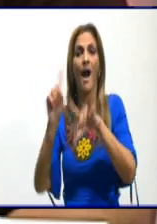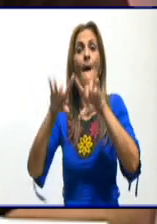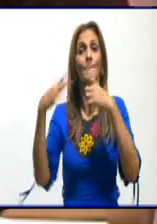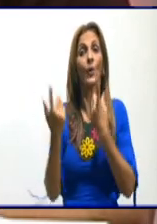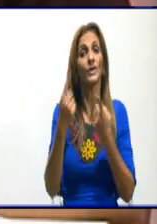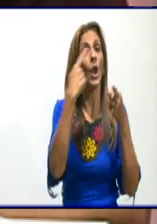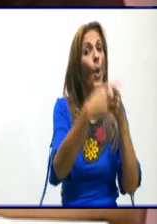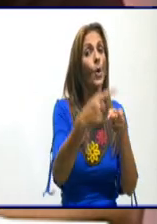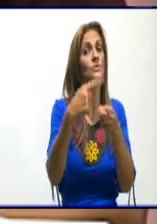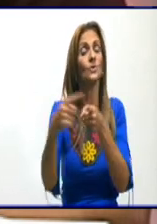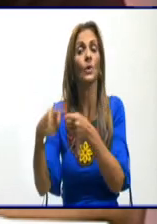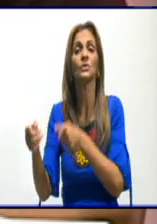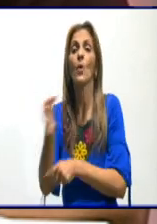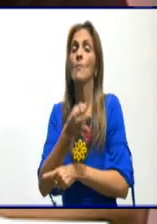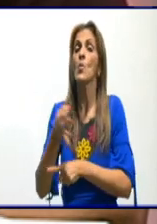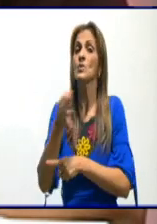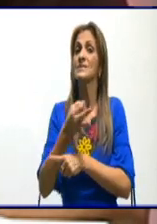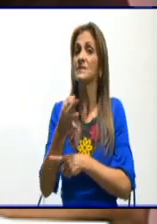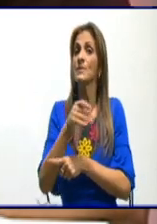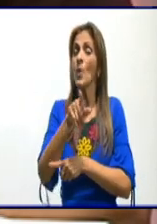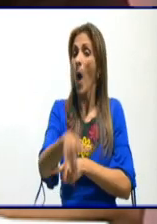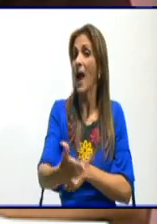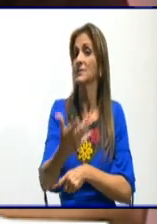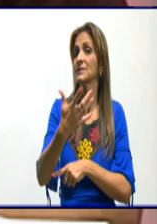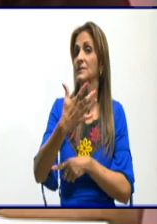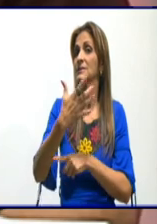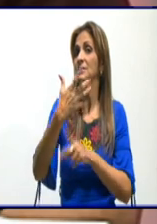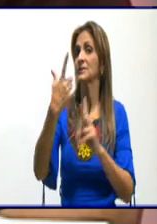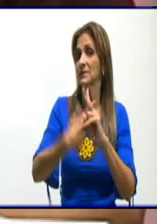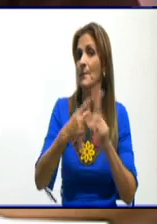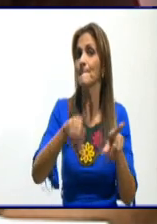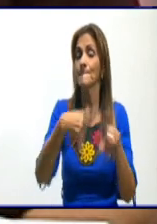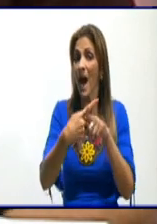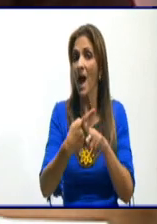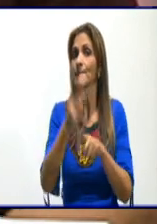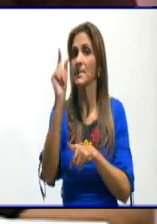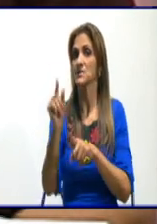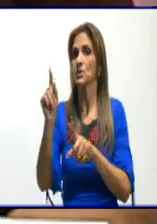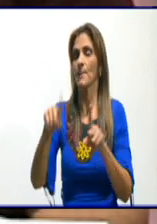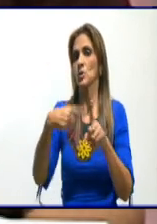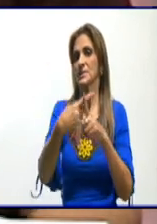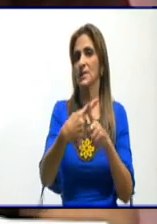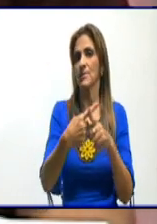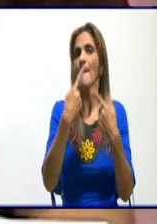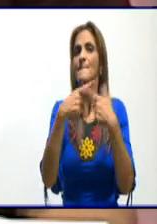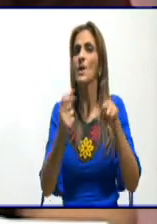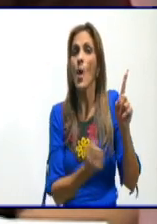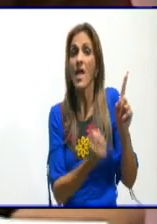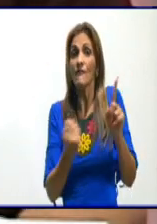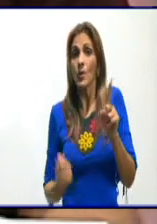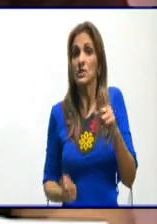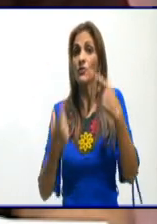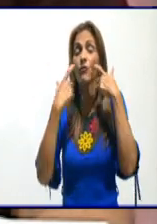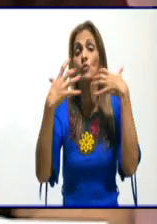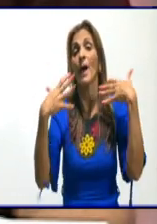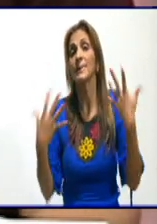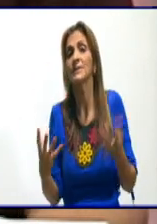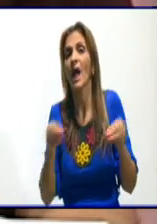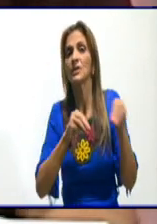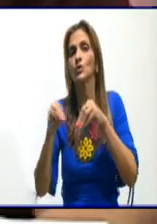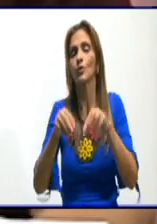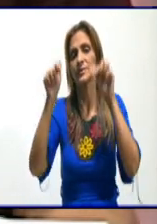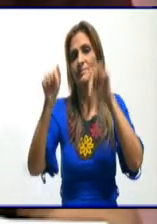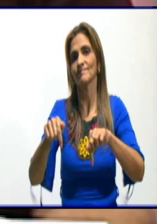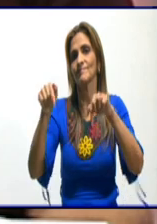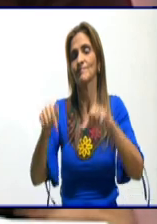contribuido en un número de casos menor, pero han contribuido. El esfuerzo fundamental tiene que librarse en Bayamo, en